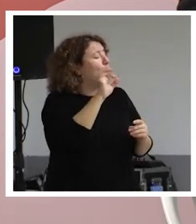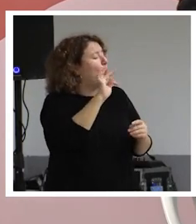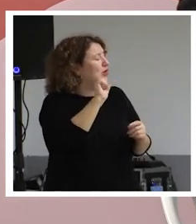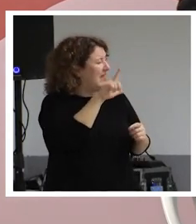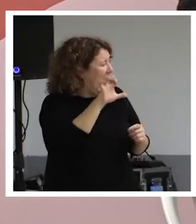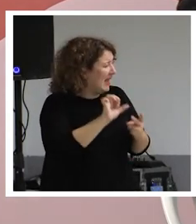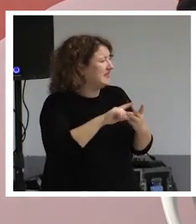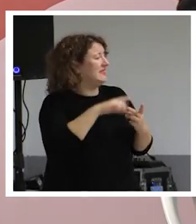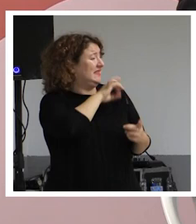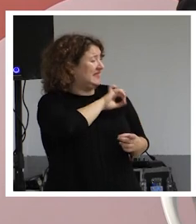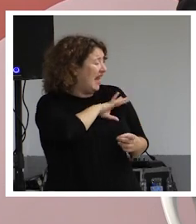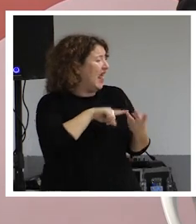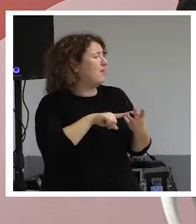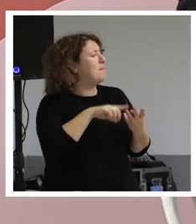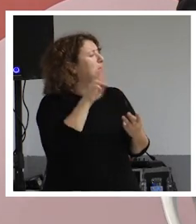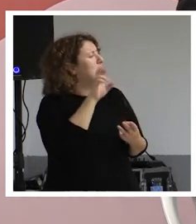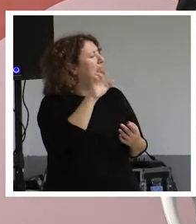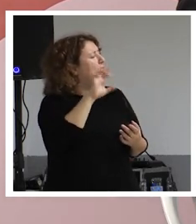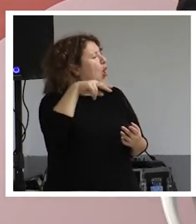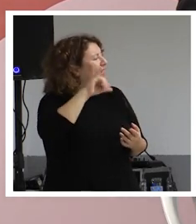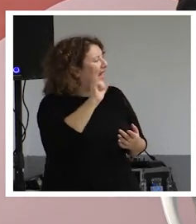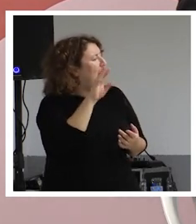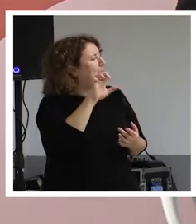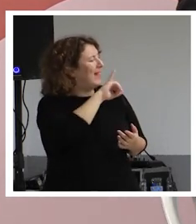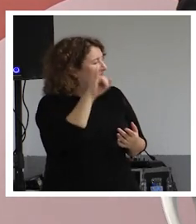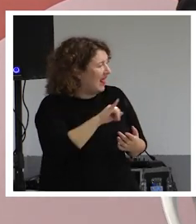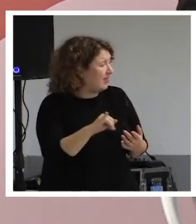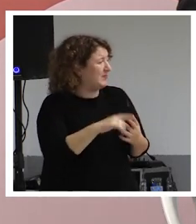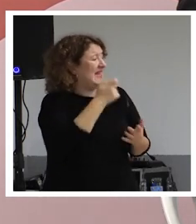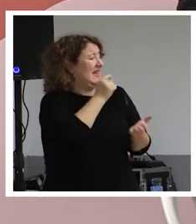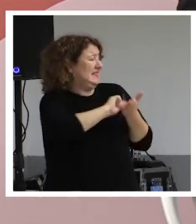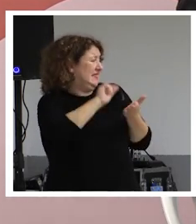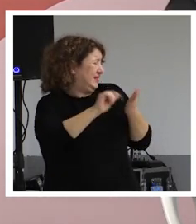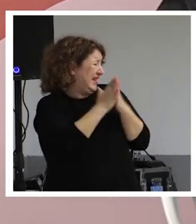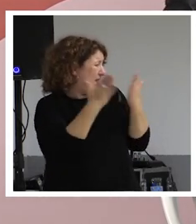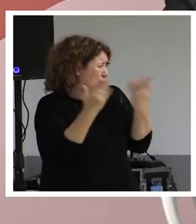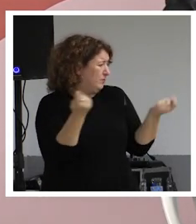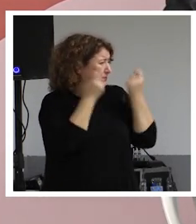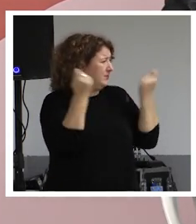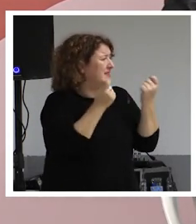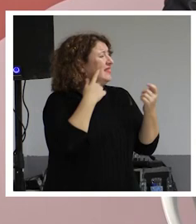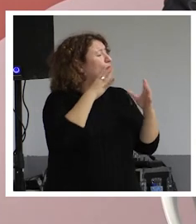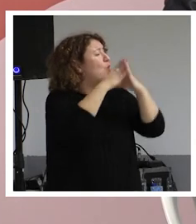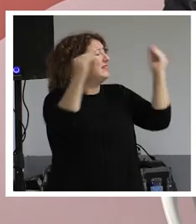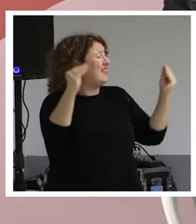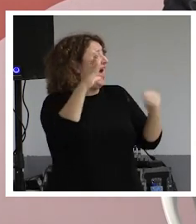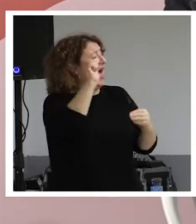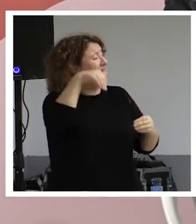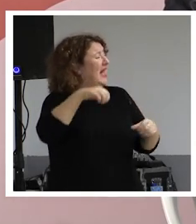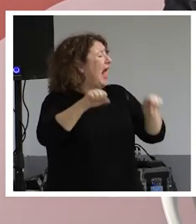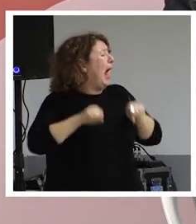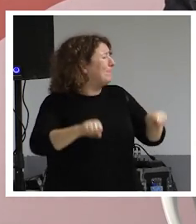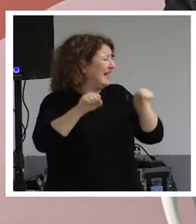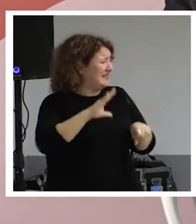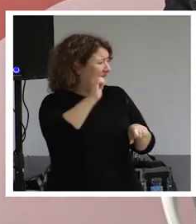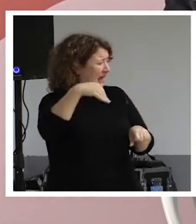uruguayos dos trabajan en Uruguay y uno en Chile Fernando rosenblatt están en la Diego portales de chile Rafael piñeiro y Verónica